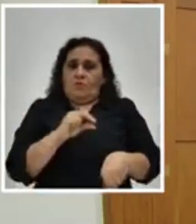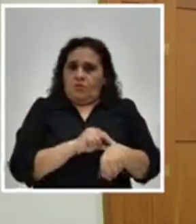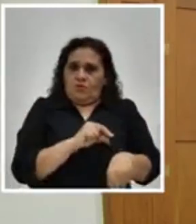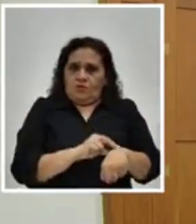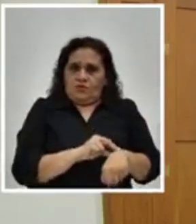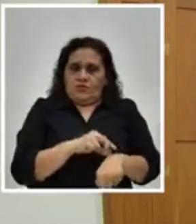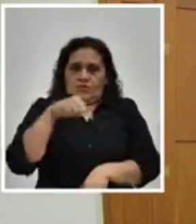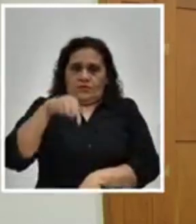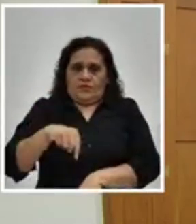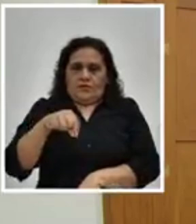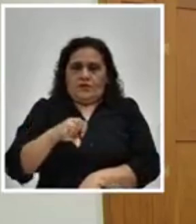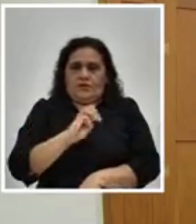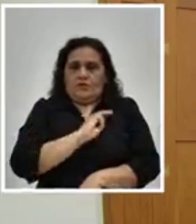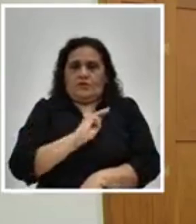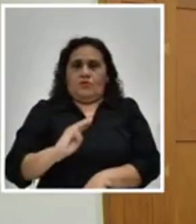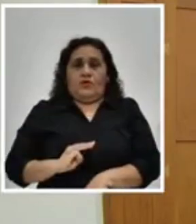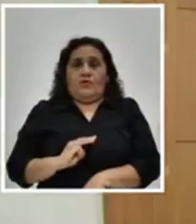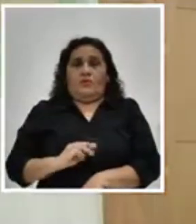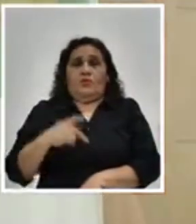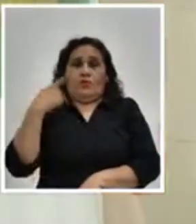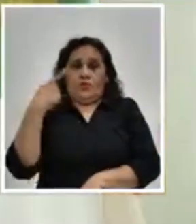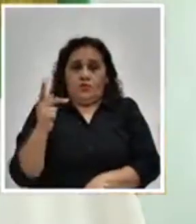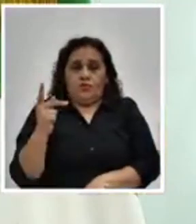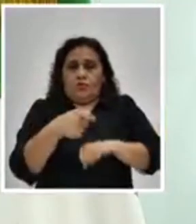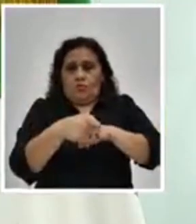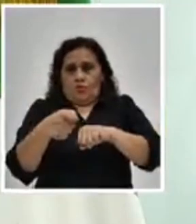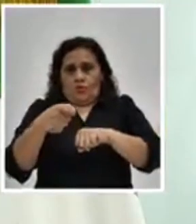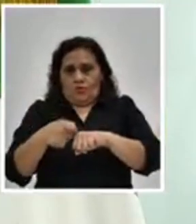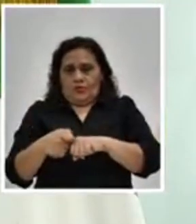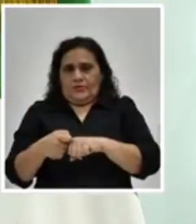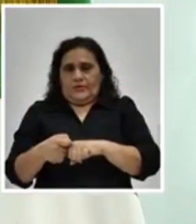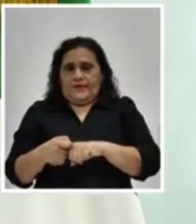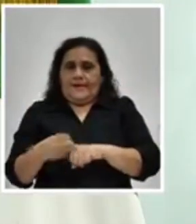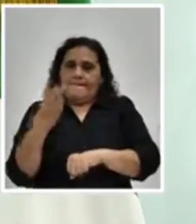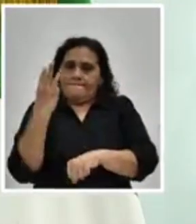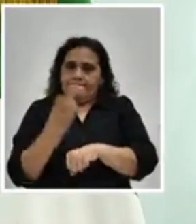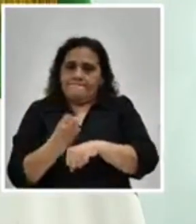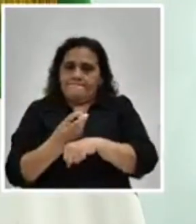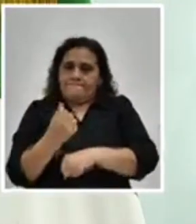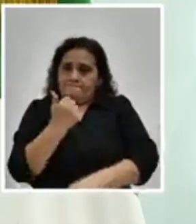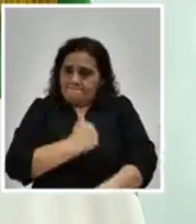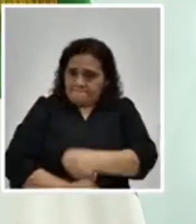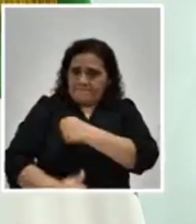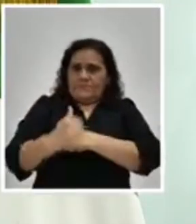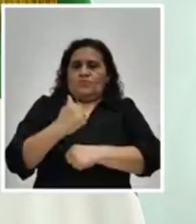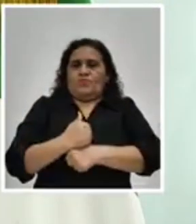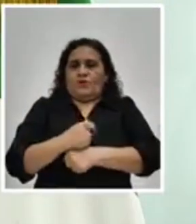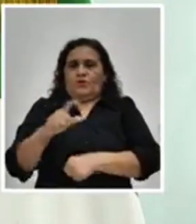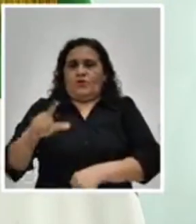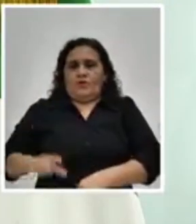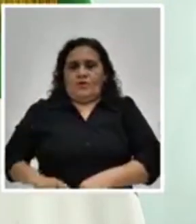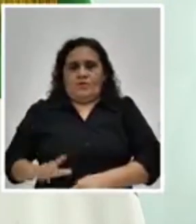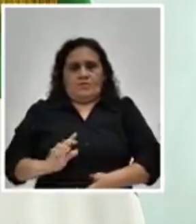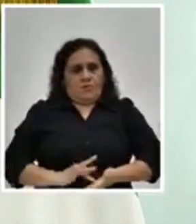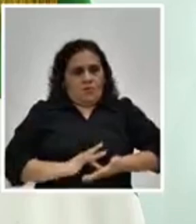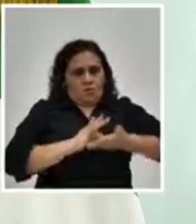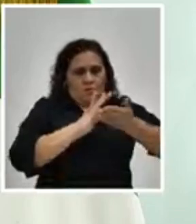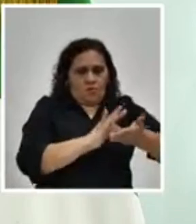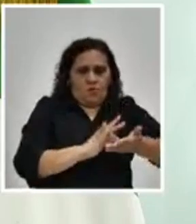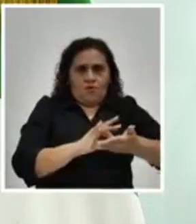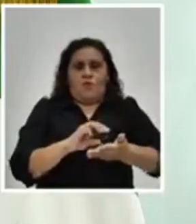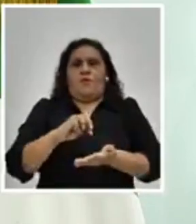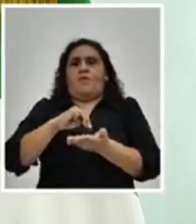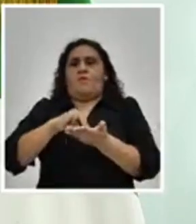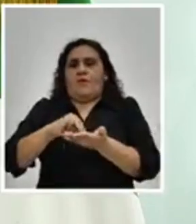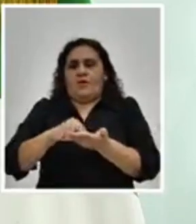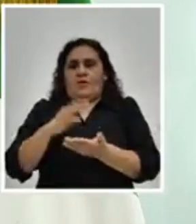nuestro municipio y sus comisarías. En este tercer año de gobierno, se entregaron apoyos de medicamentos